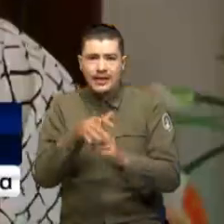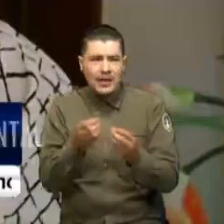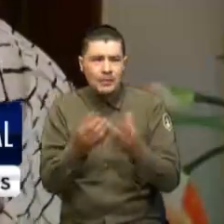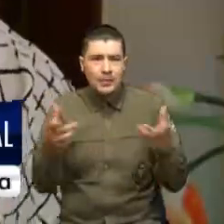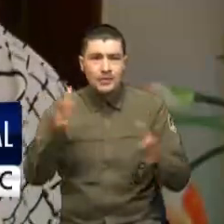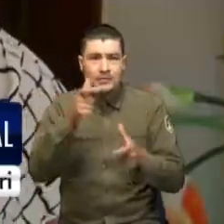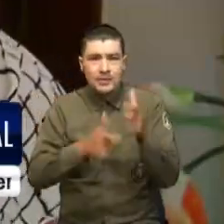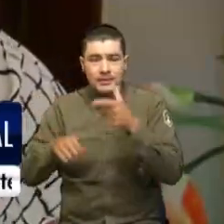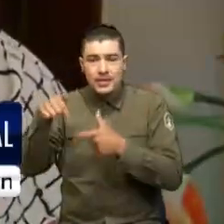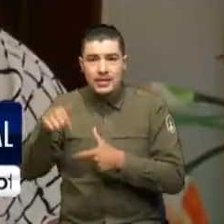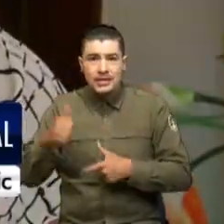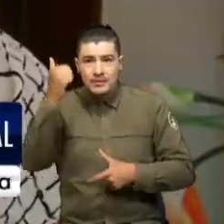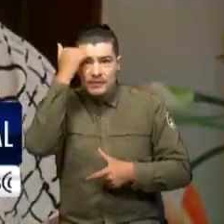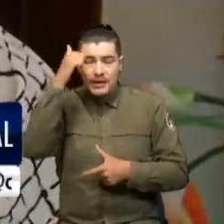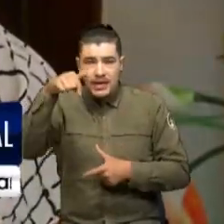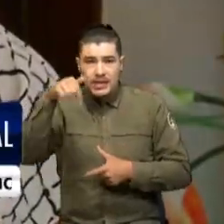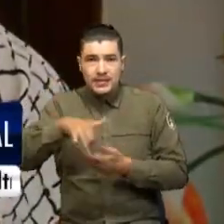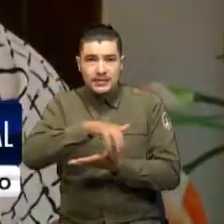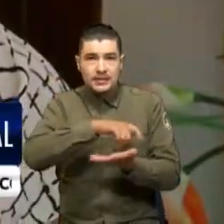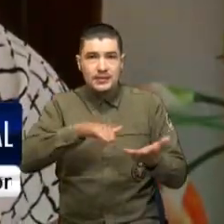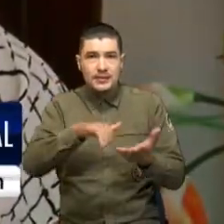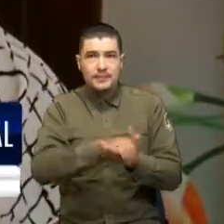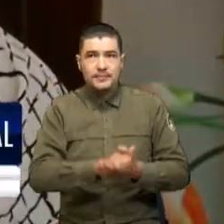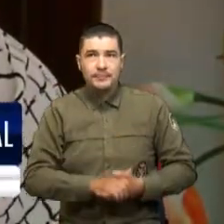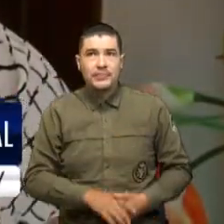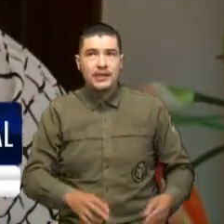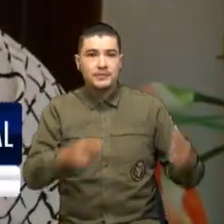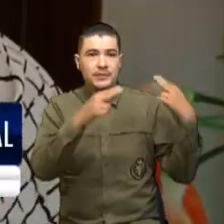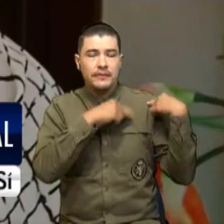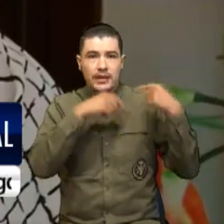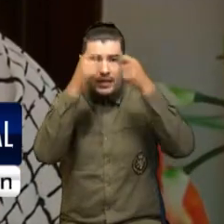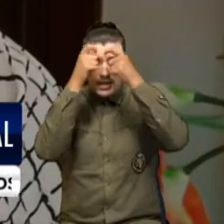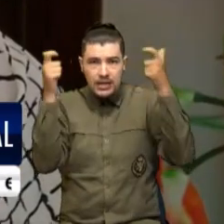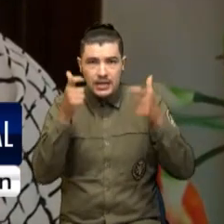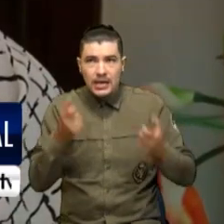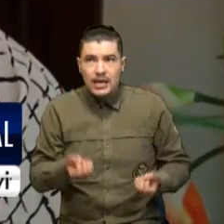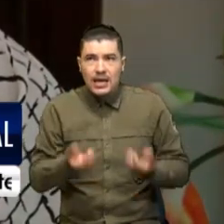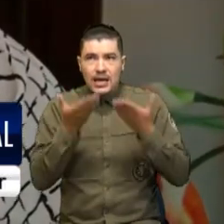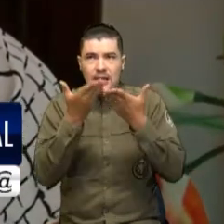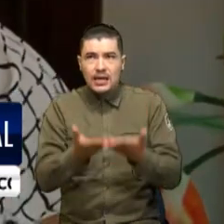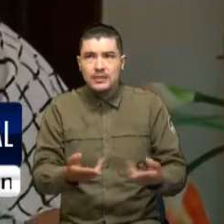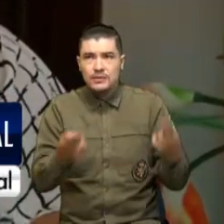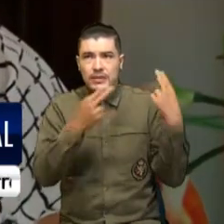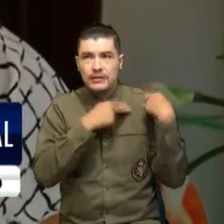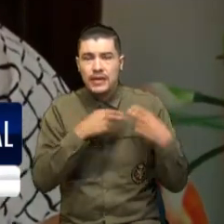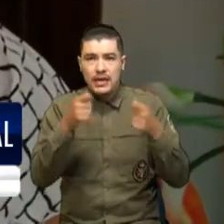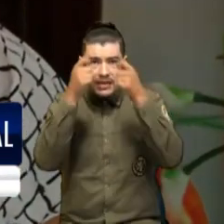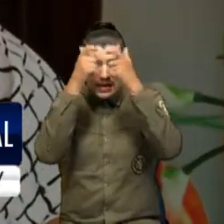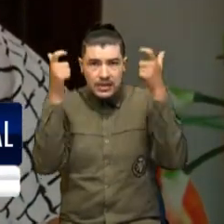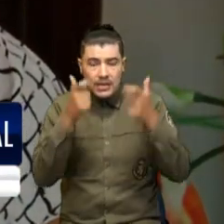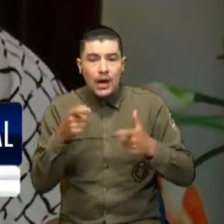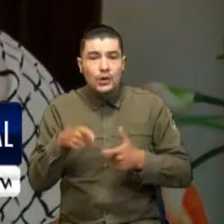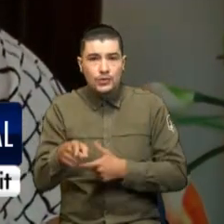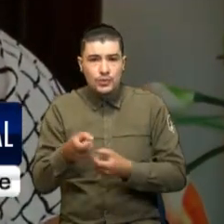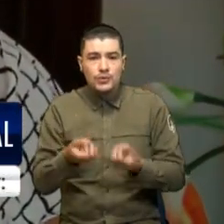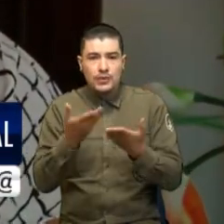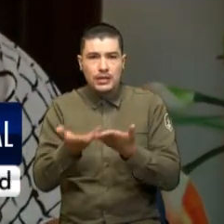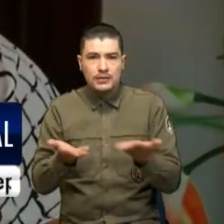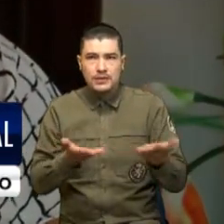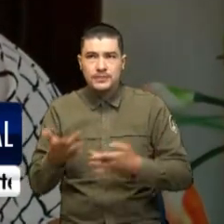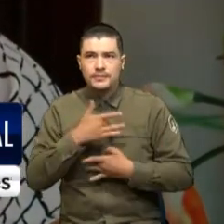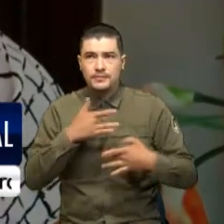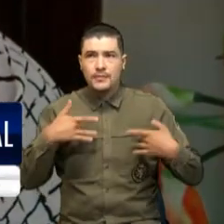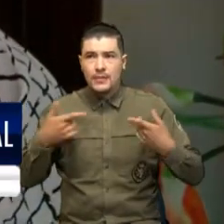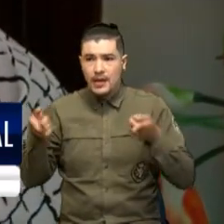es responsabilidad del estado la prestación del servicio médico para los maestros que somos trabajadores también es responsabilidad del